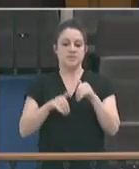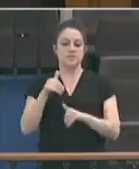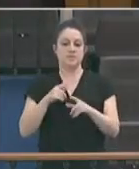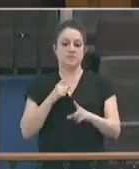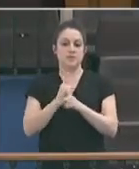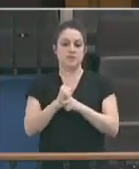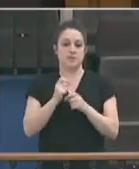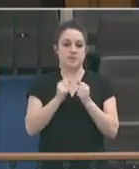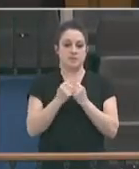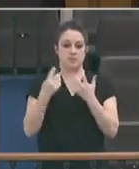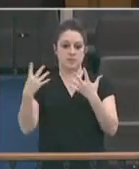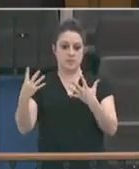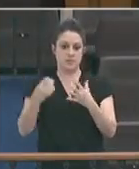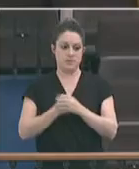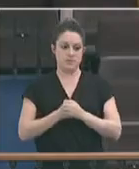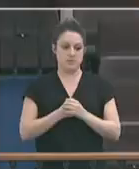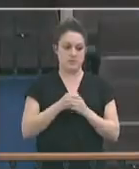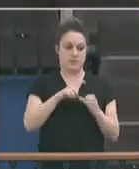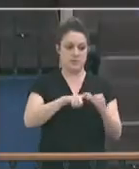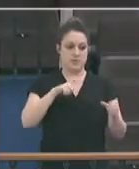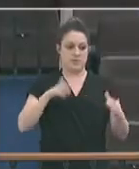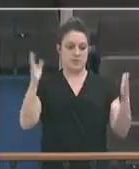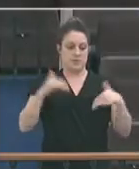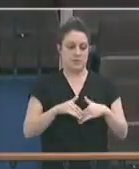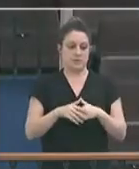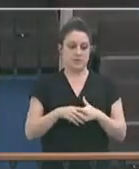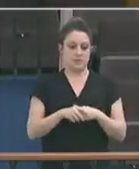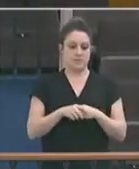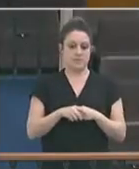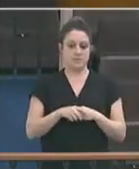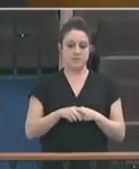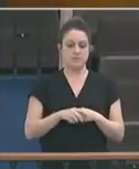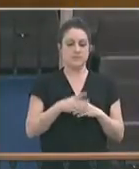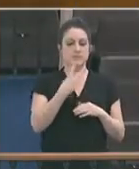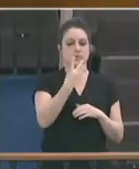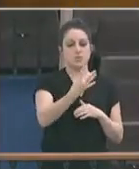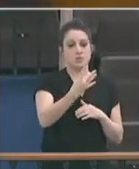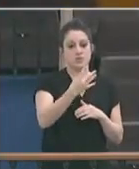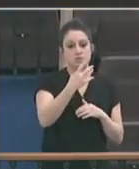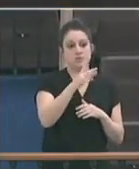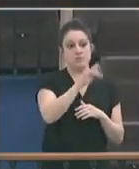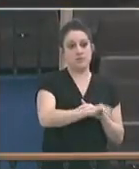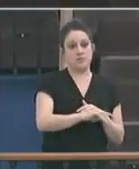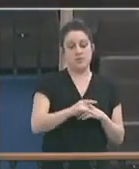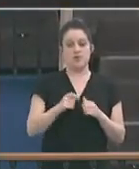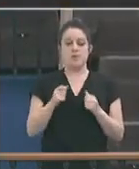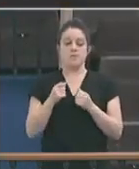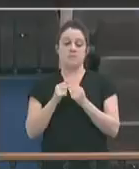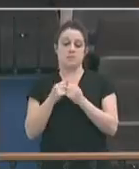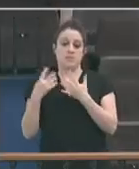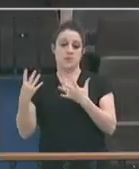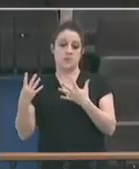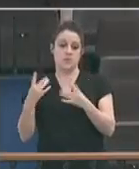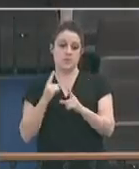29. No hay abstenciones y, por tanto, con 4 votos a favor y 29 en contra, queda rechazada la propuesta de